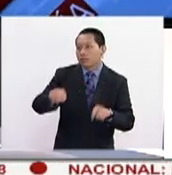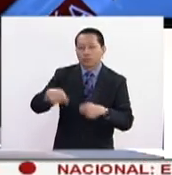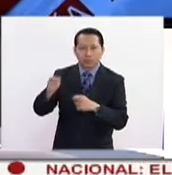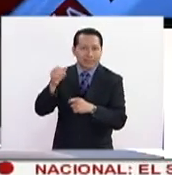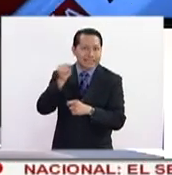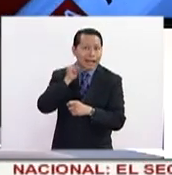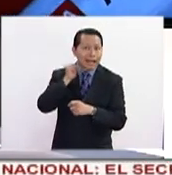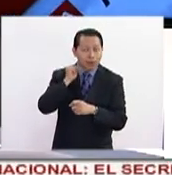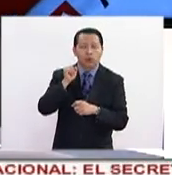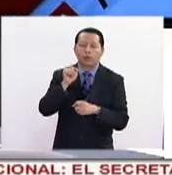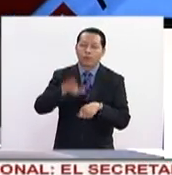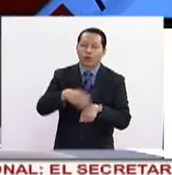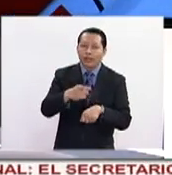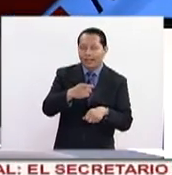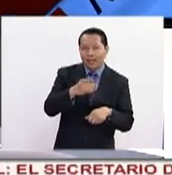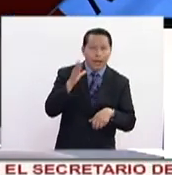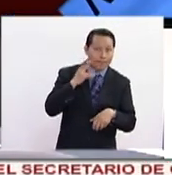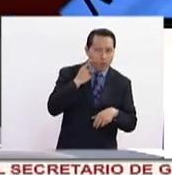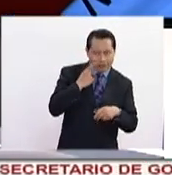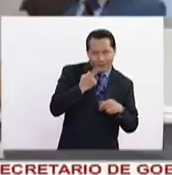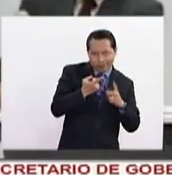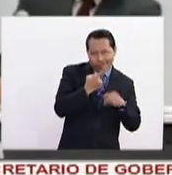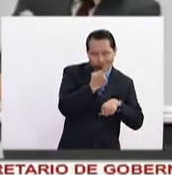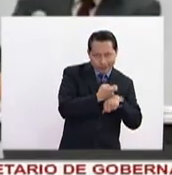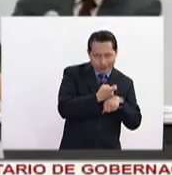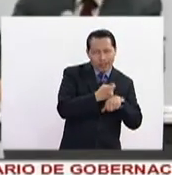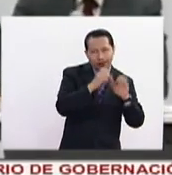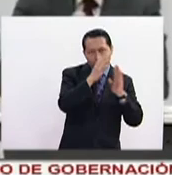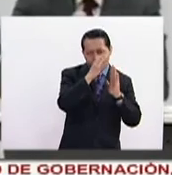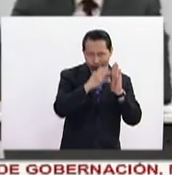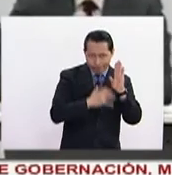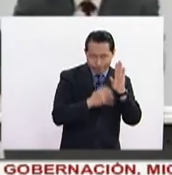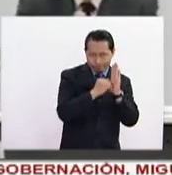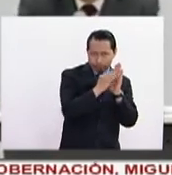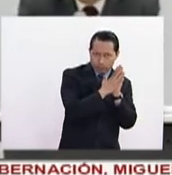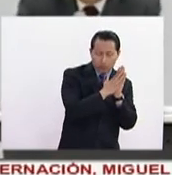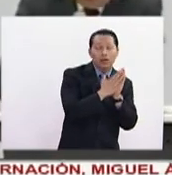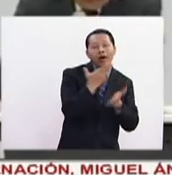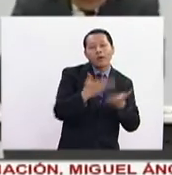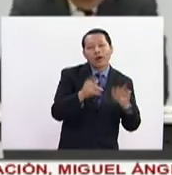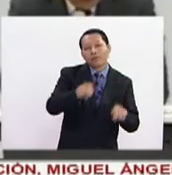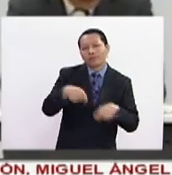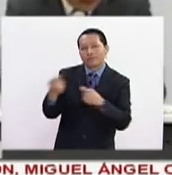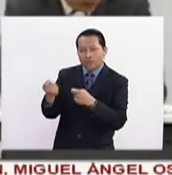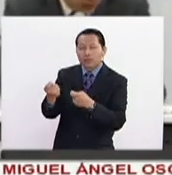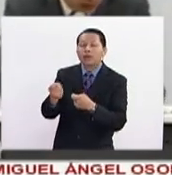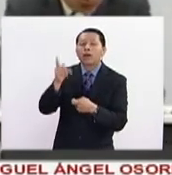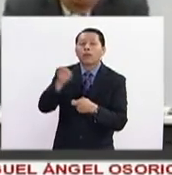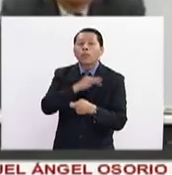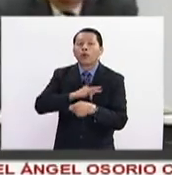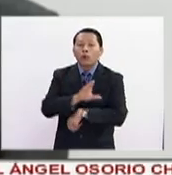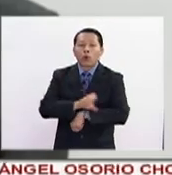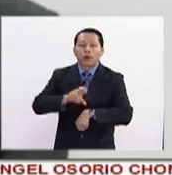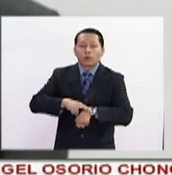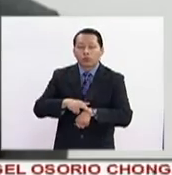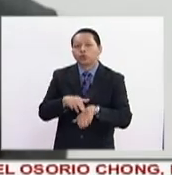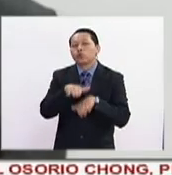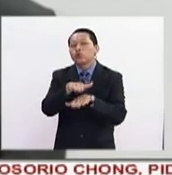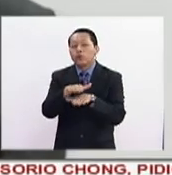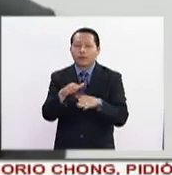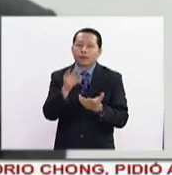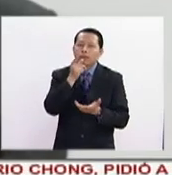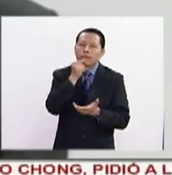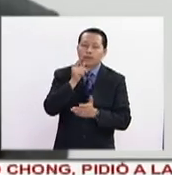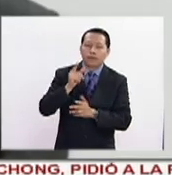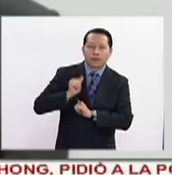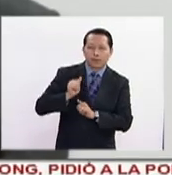debido a que esta es la Cámara de Origen y que permitirá regular la actividad de las Fuerzas Armadas en cuanto a la seguridad,